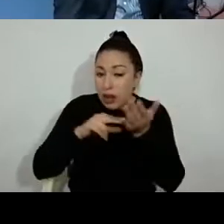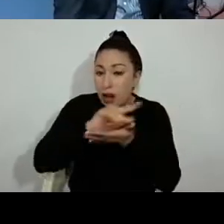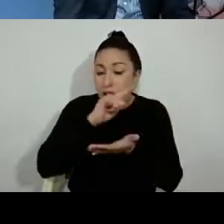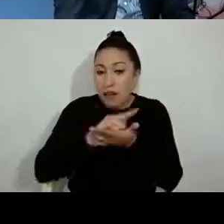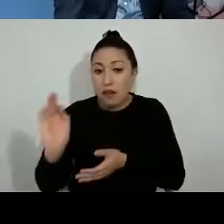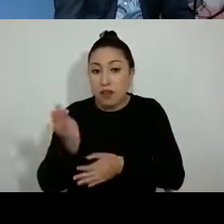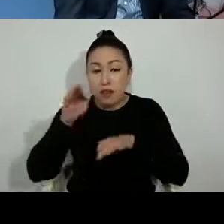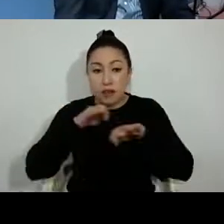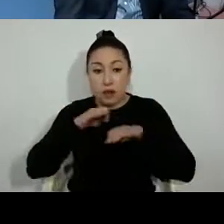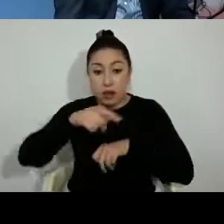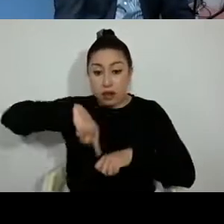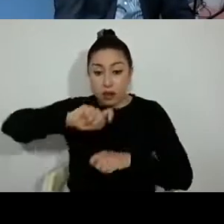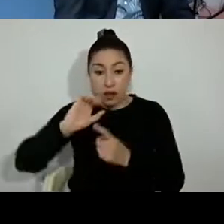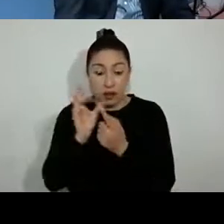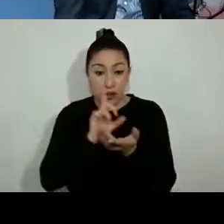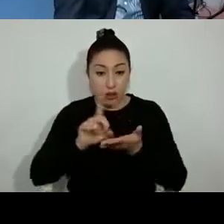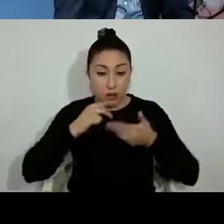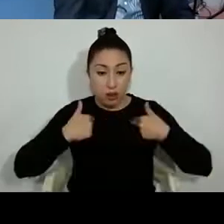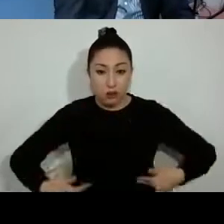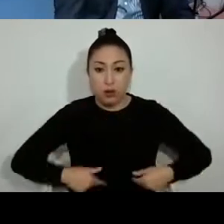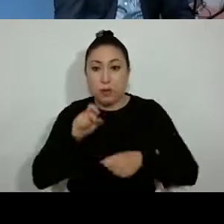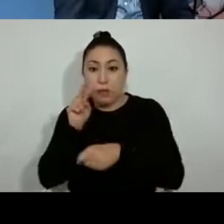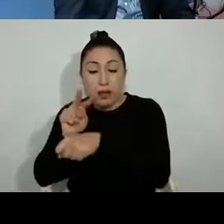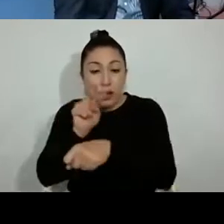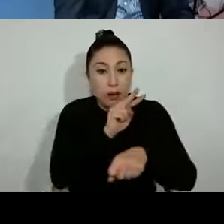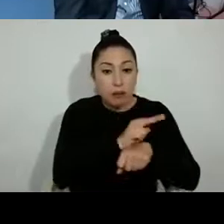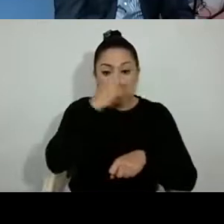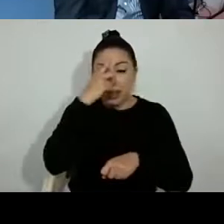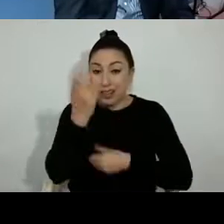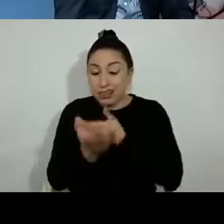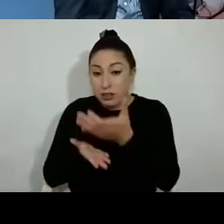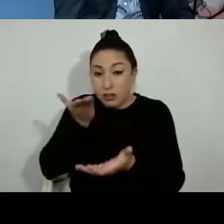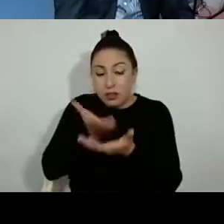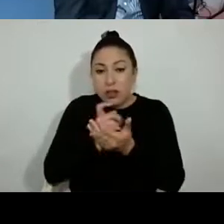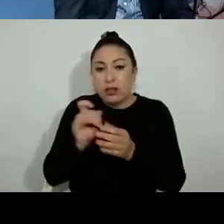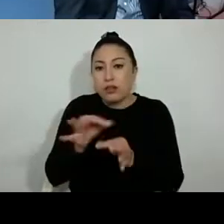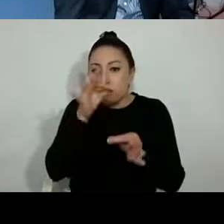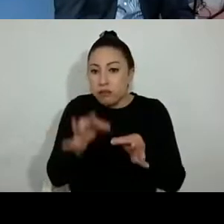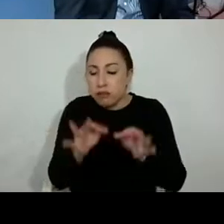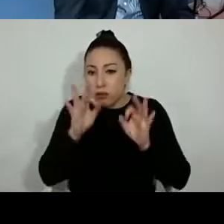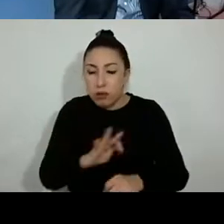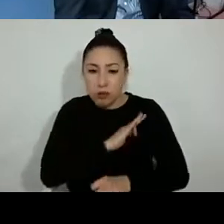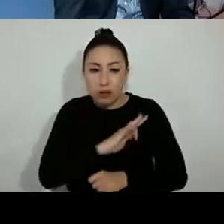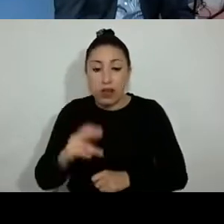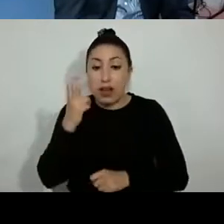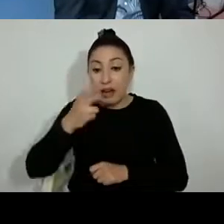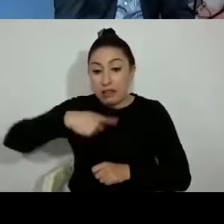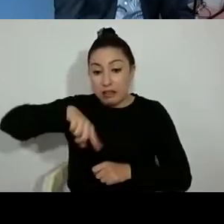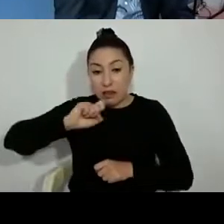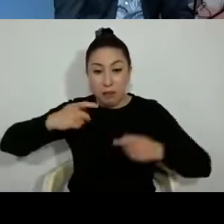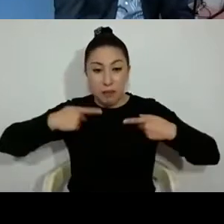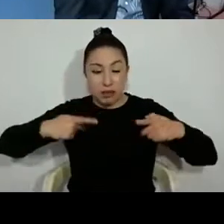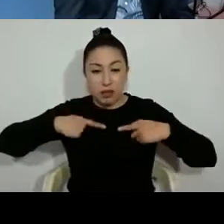que sí tengamos reforma laboral. Y ese observatorio prendió gracias a